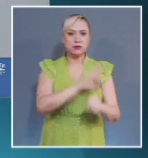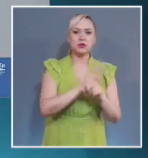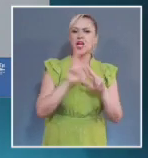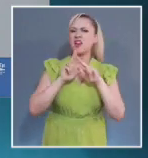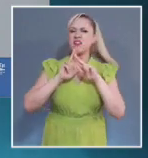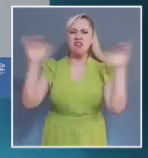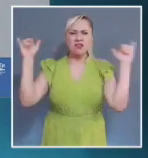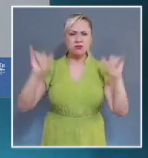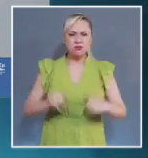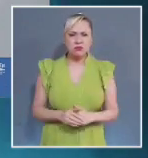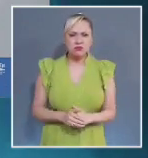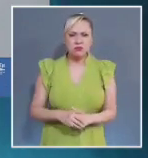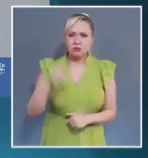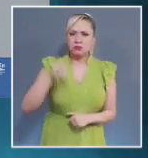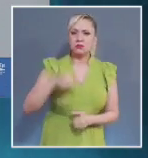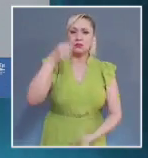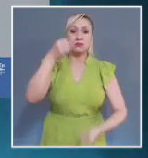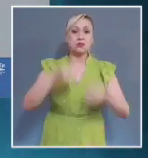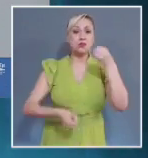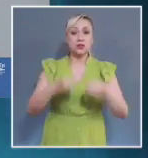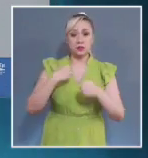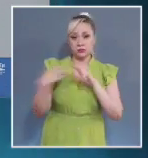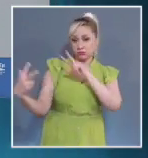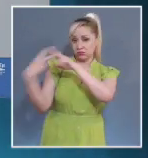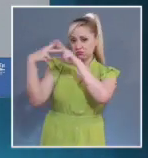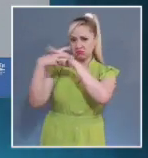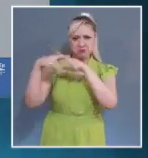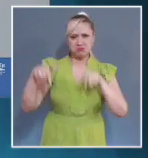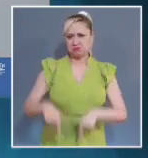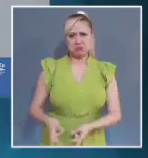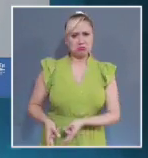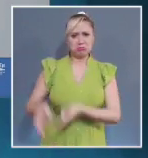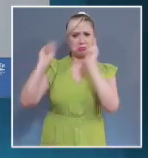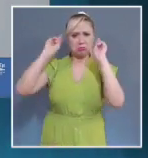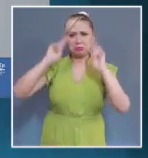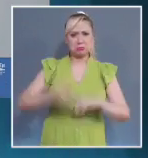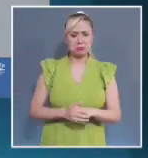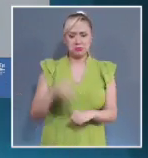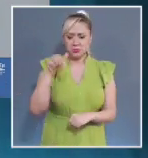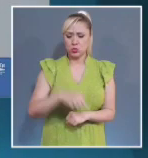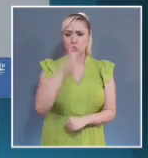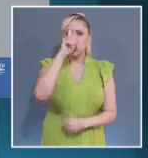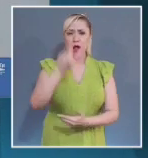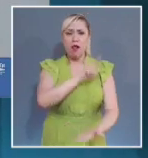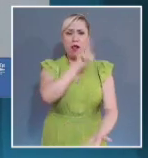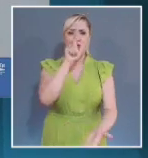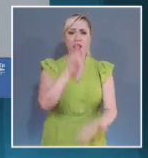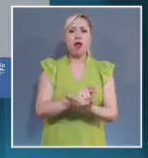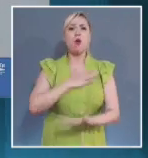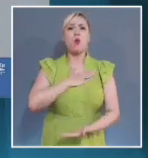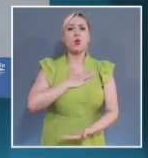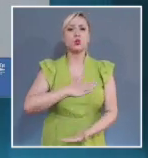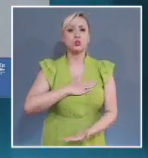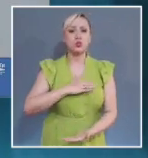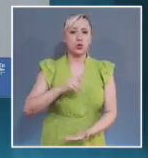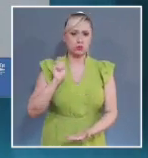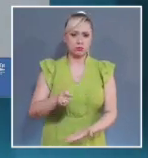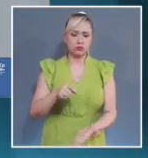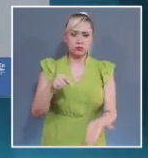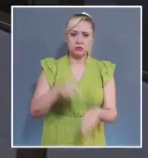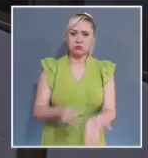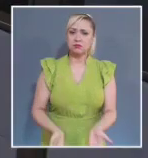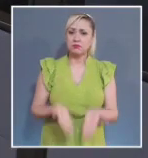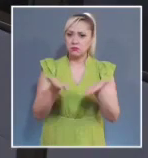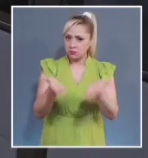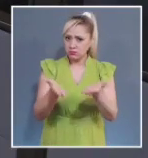no somos oposición. Rodríguez Mondragón subrayó la importancia de la paz social, toda vez que la gente,